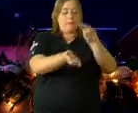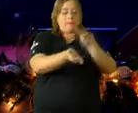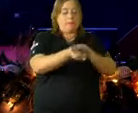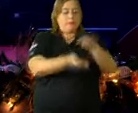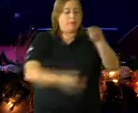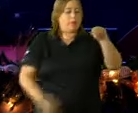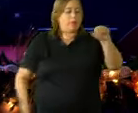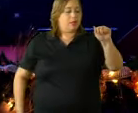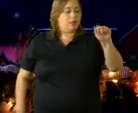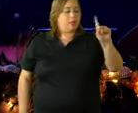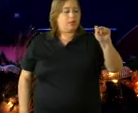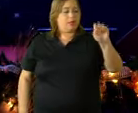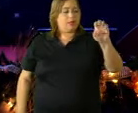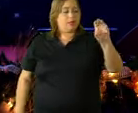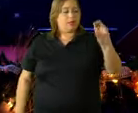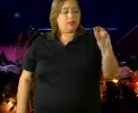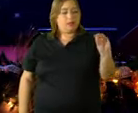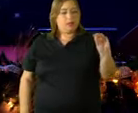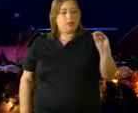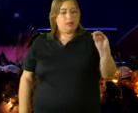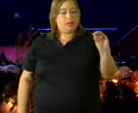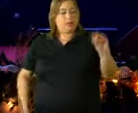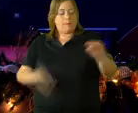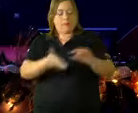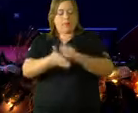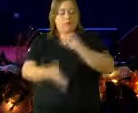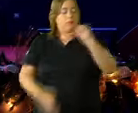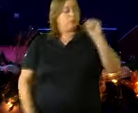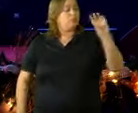6, verso 24.